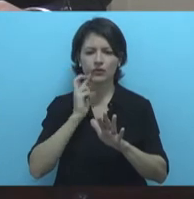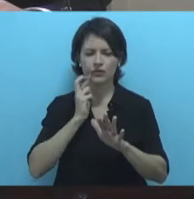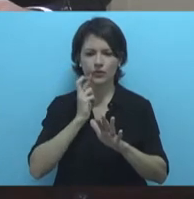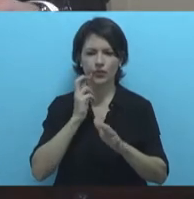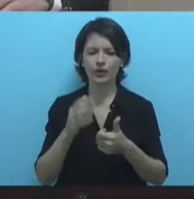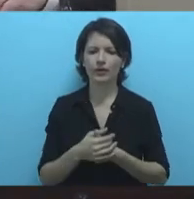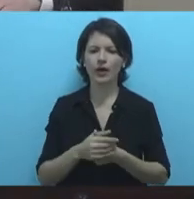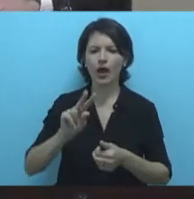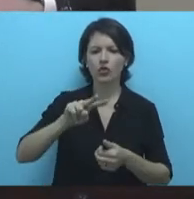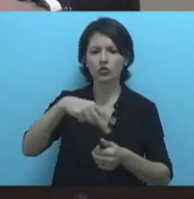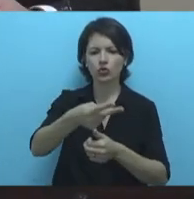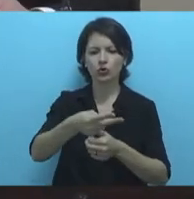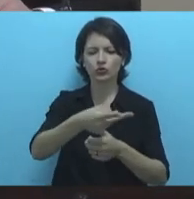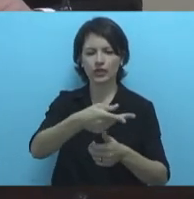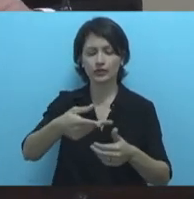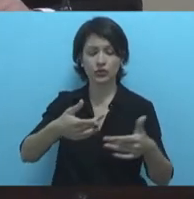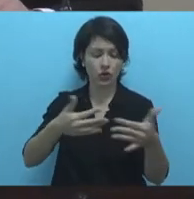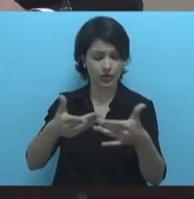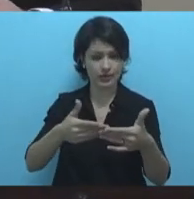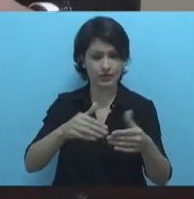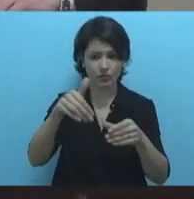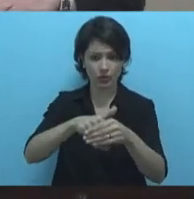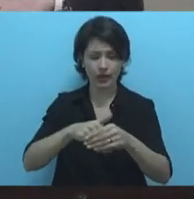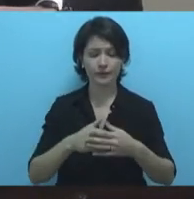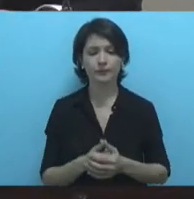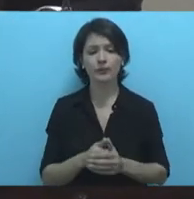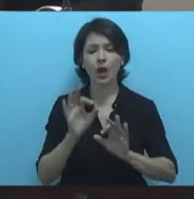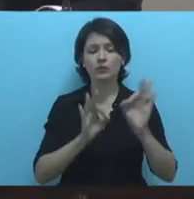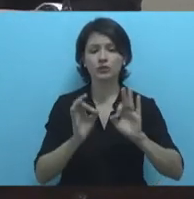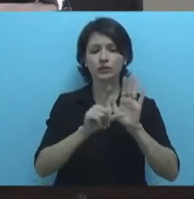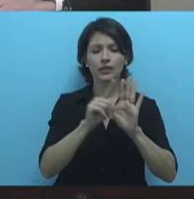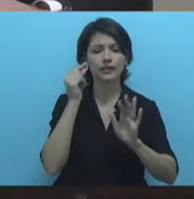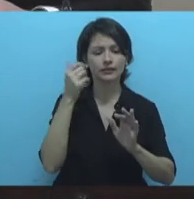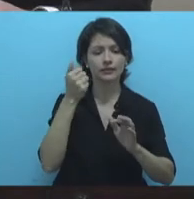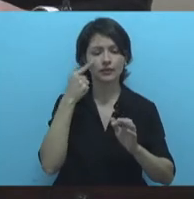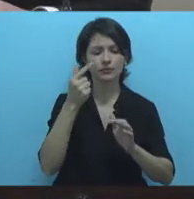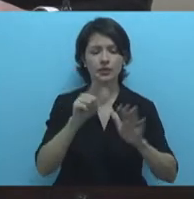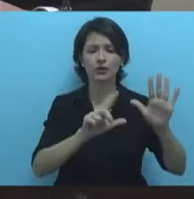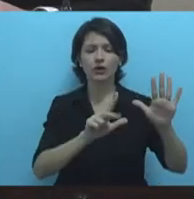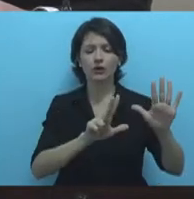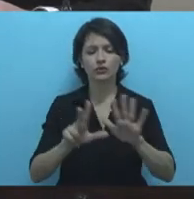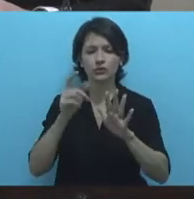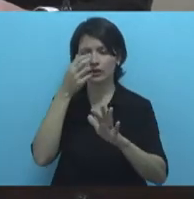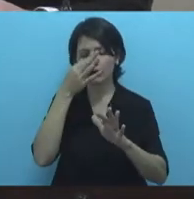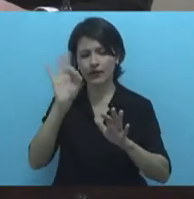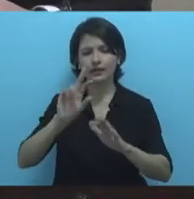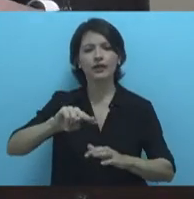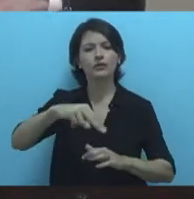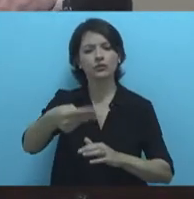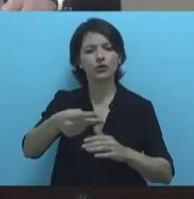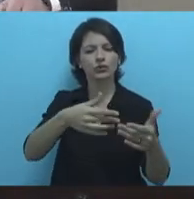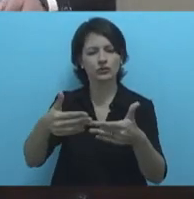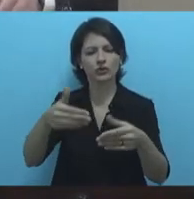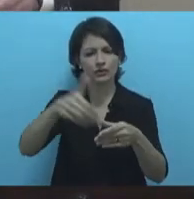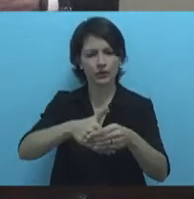preferencia para dos sesiones el número dos proyectos de ley 36 1820 preferencias para dos sesiones